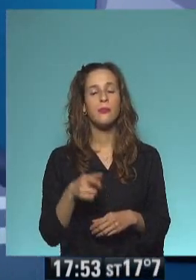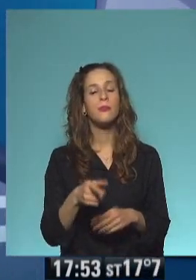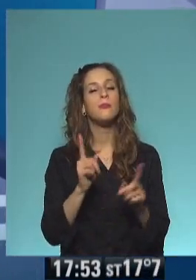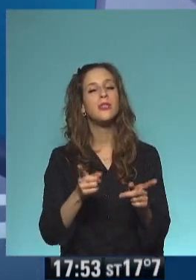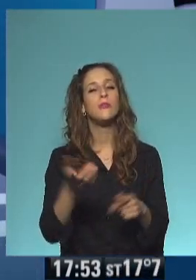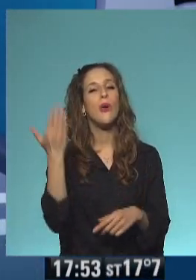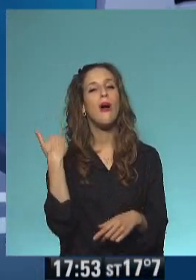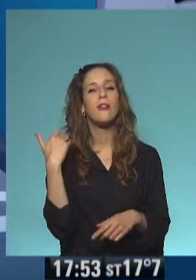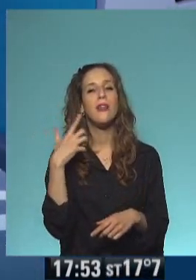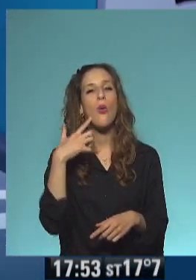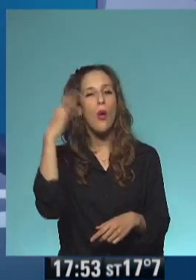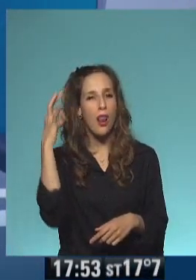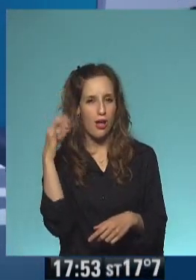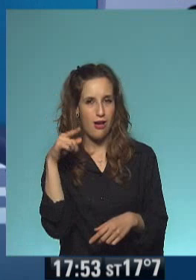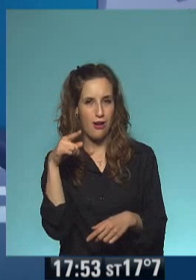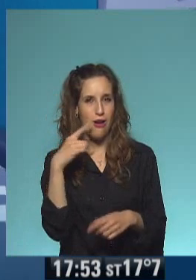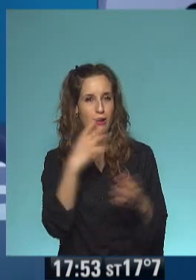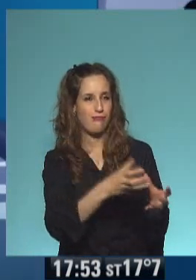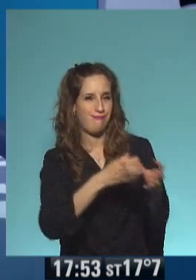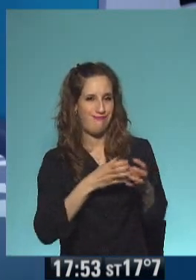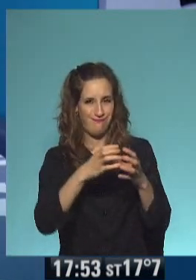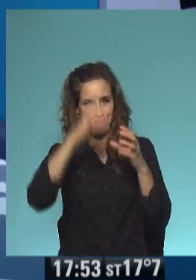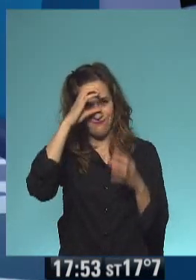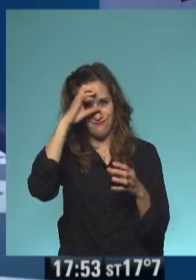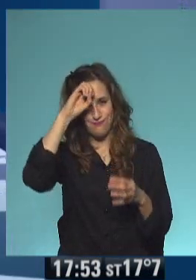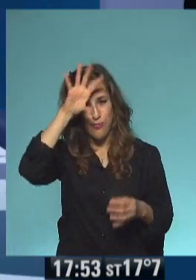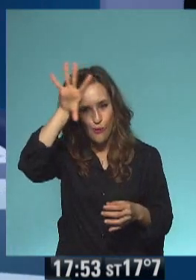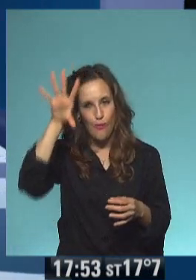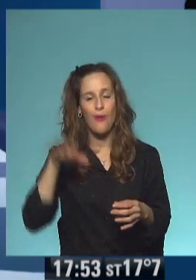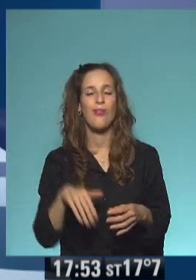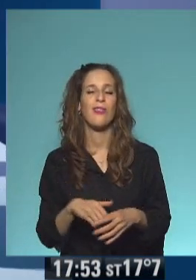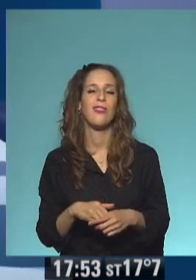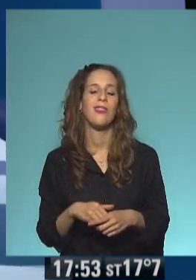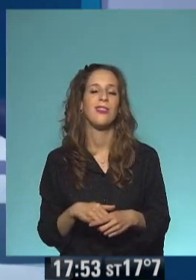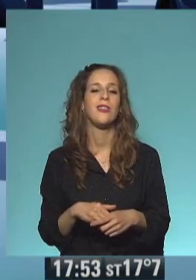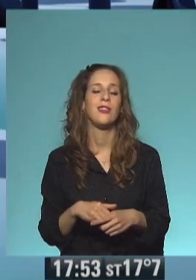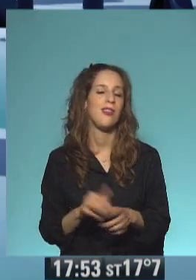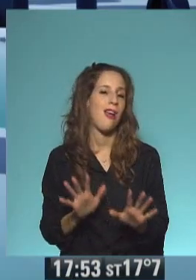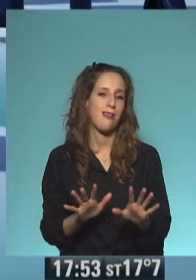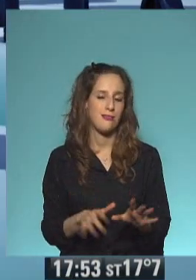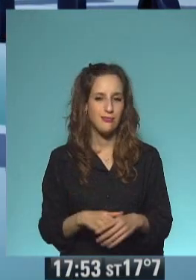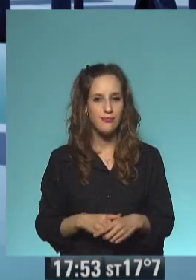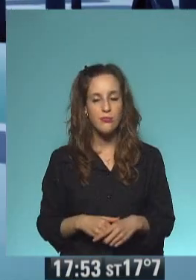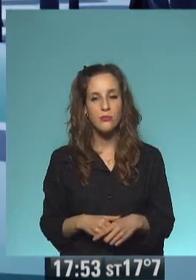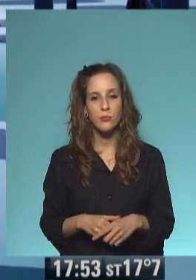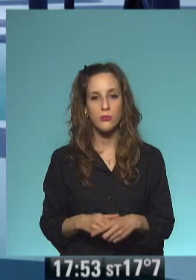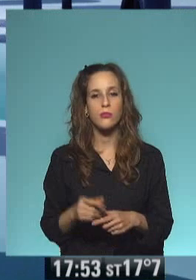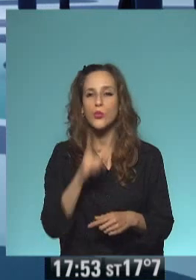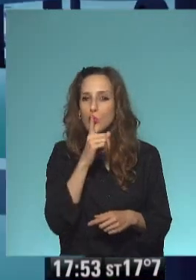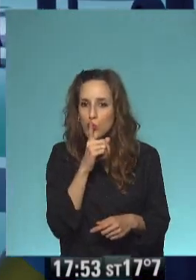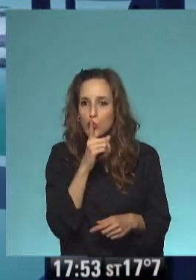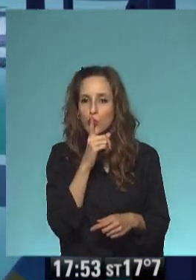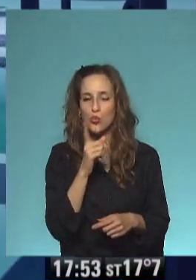en Villa Plaqueta. No encontré la chiquita. Y no me animé a preguntarle a papá. ¡Qué miedoso! ¡Shh! ¡No hagan